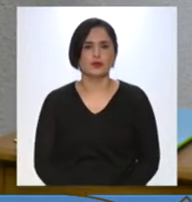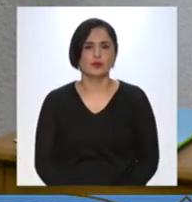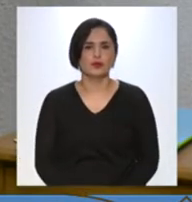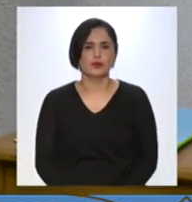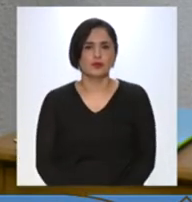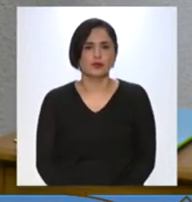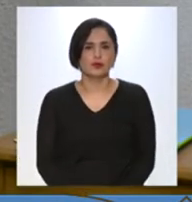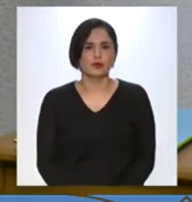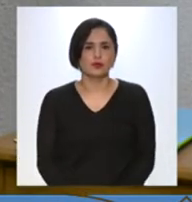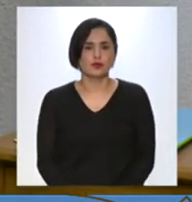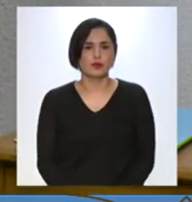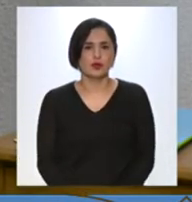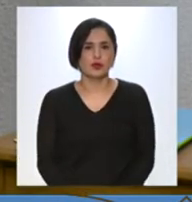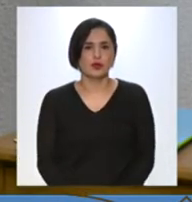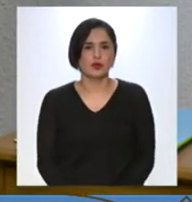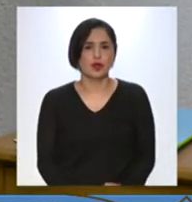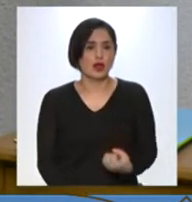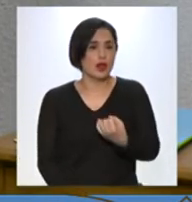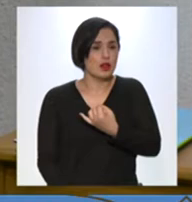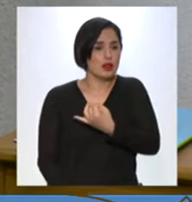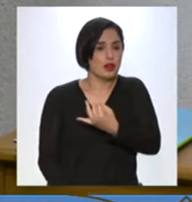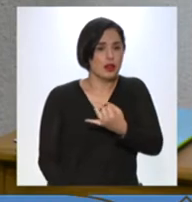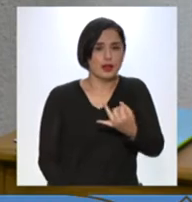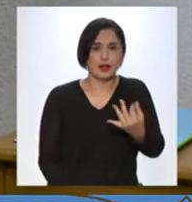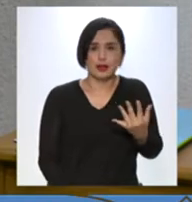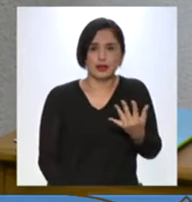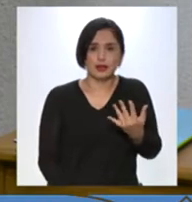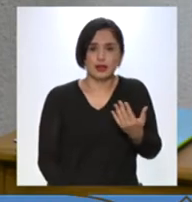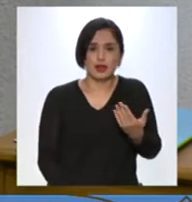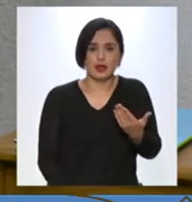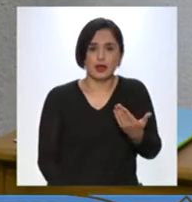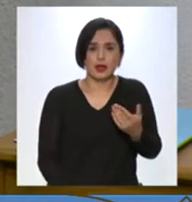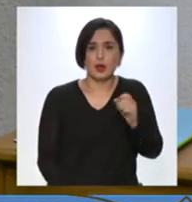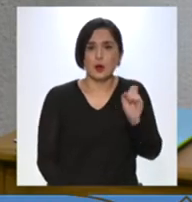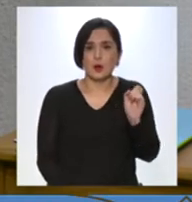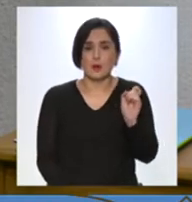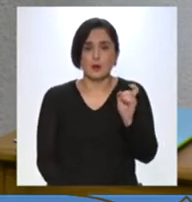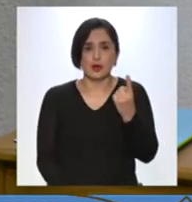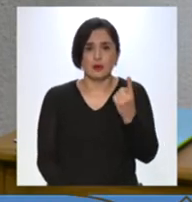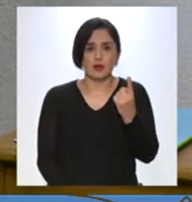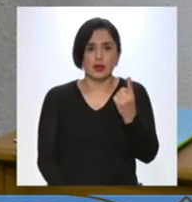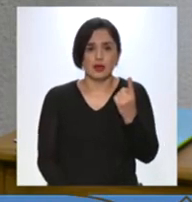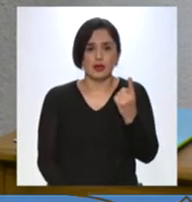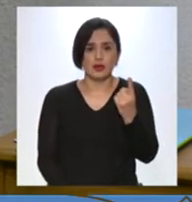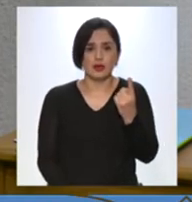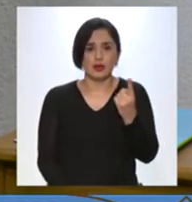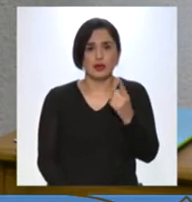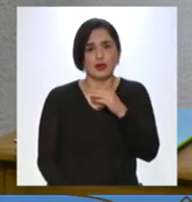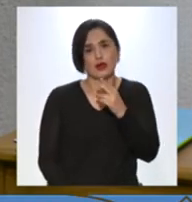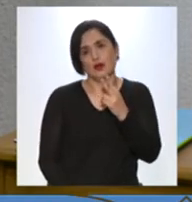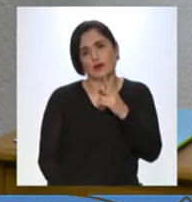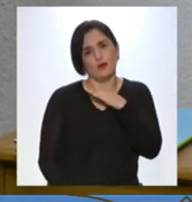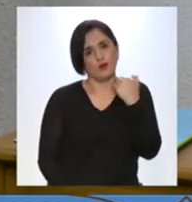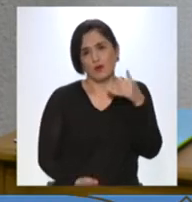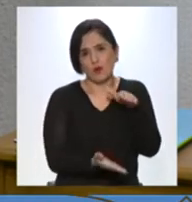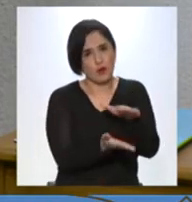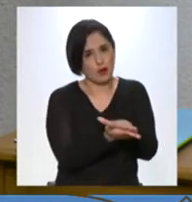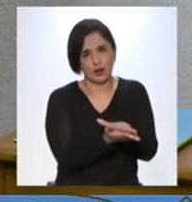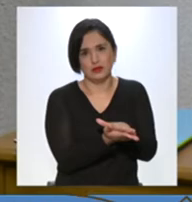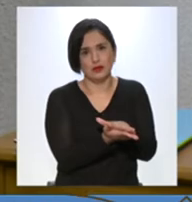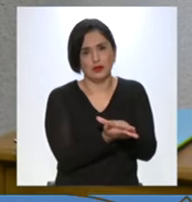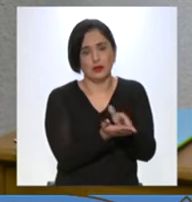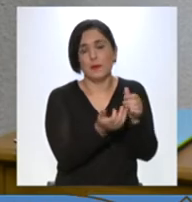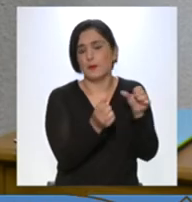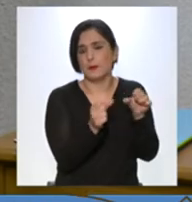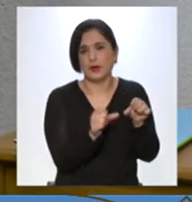pérdidas son incalculables. La primera, por cierto, de vidas humanas. Un tremendo